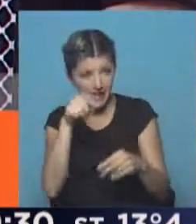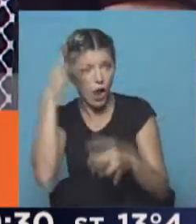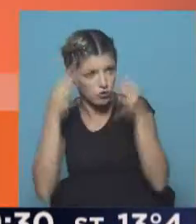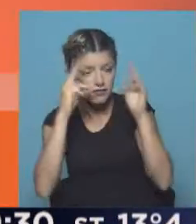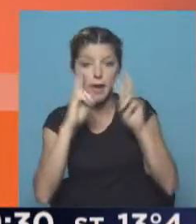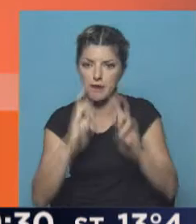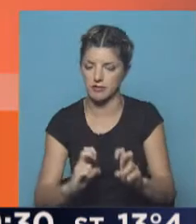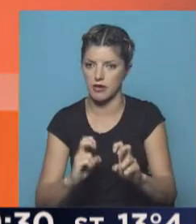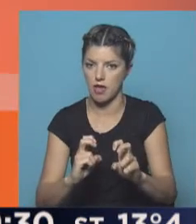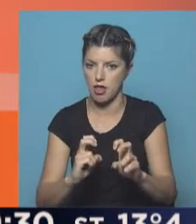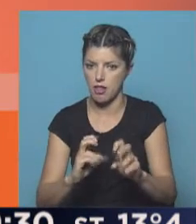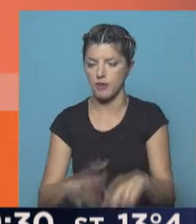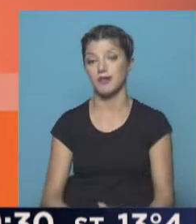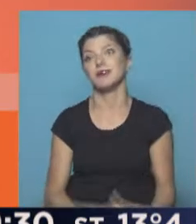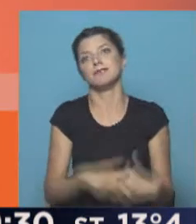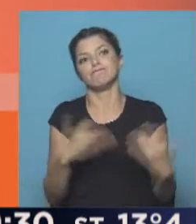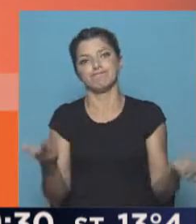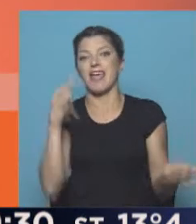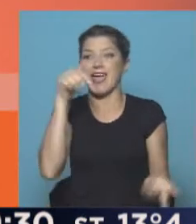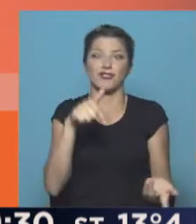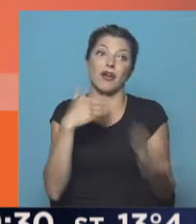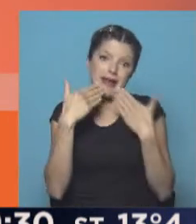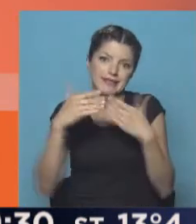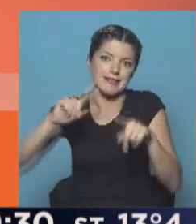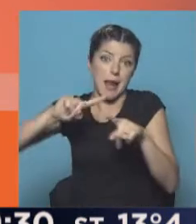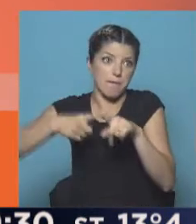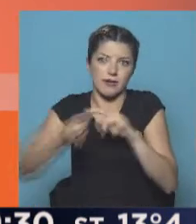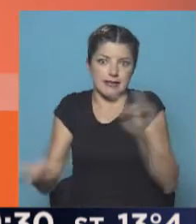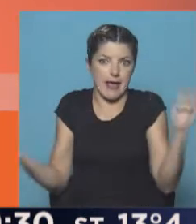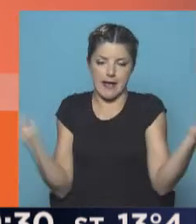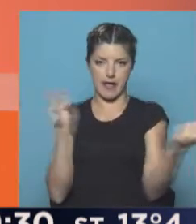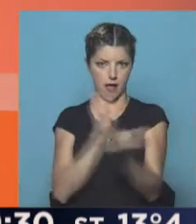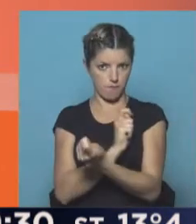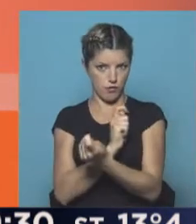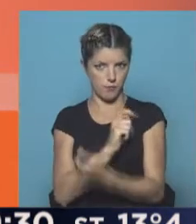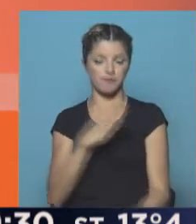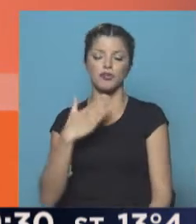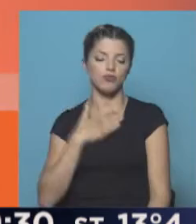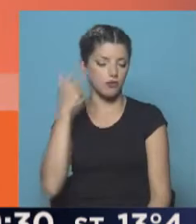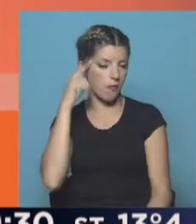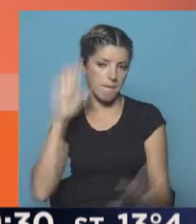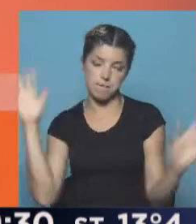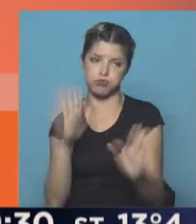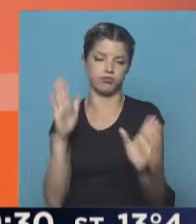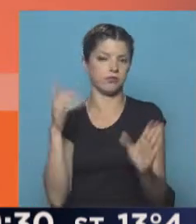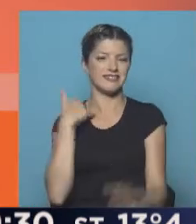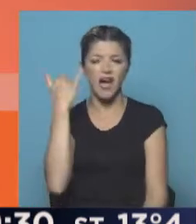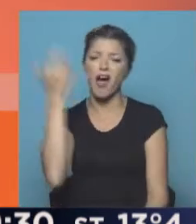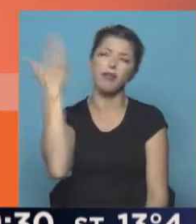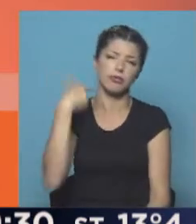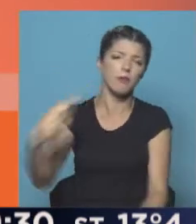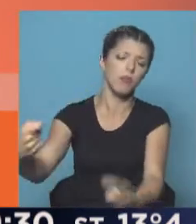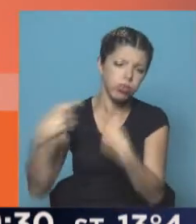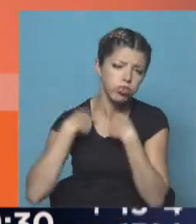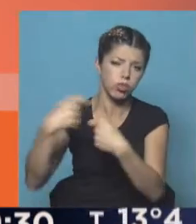Bueno, yo creo que estos son los famosos cambios políticos que se dan en el país. Yo me cansé, a mí fui perseguido cuando me echaron del